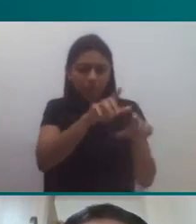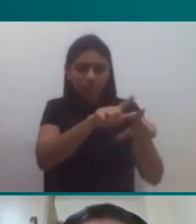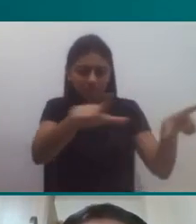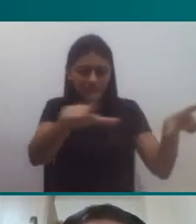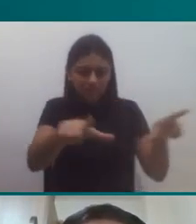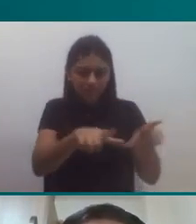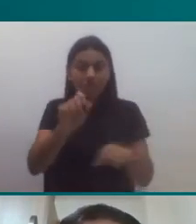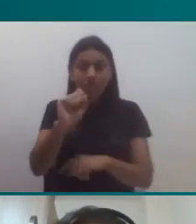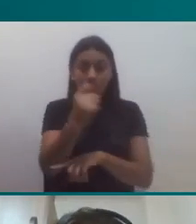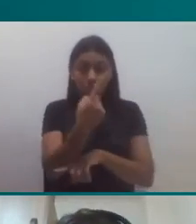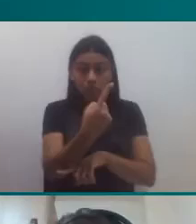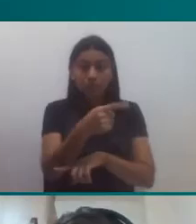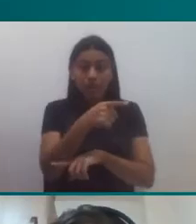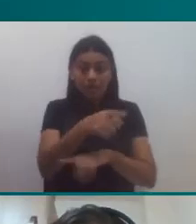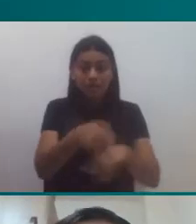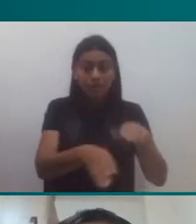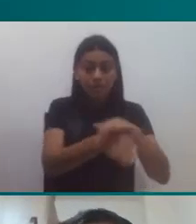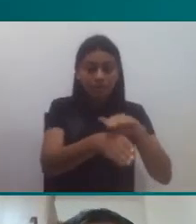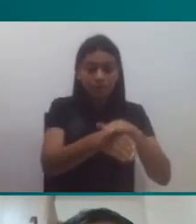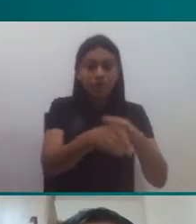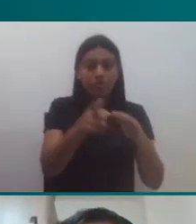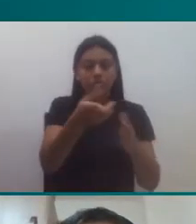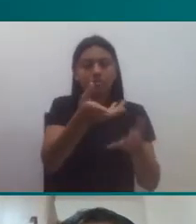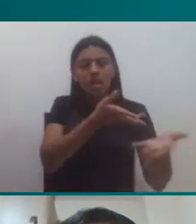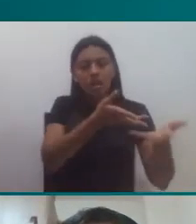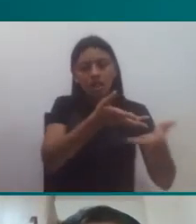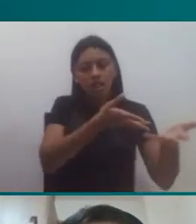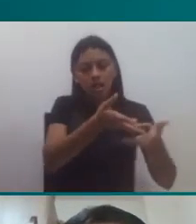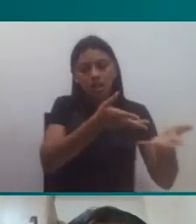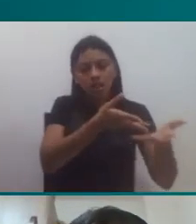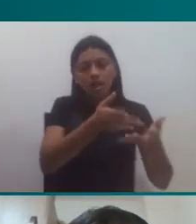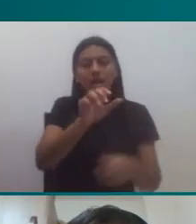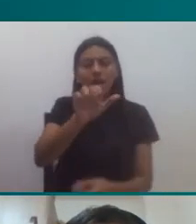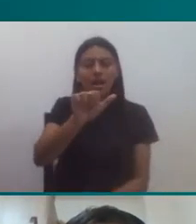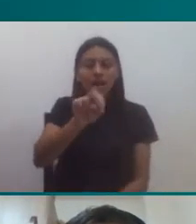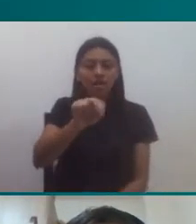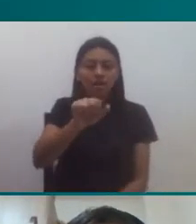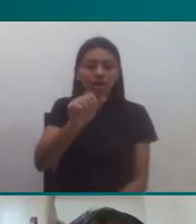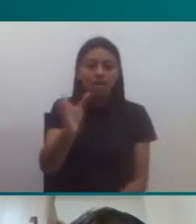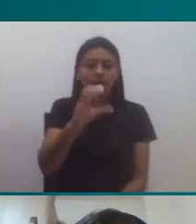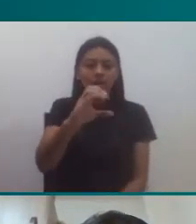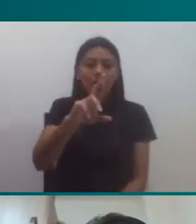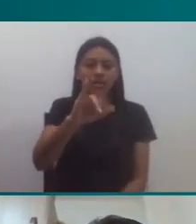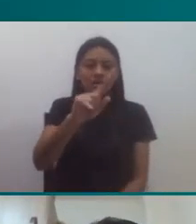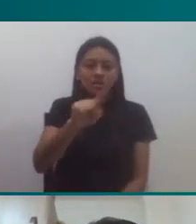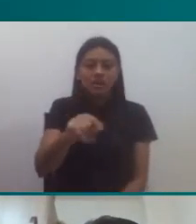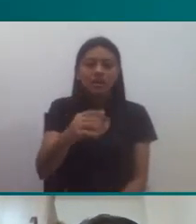continuidad a la conversación con Ana Cristina. Feliz día.